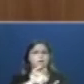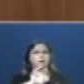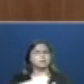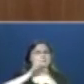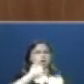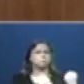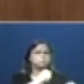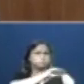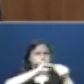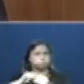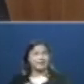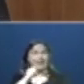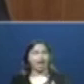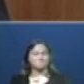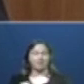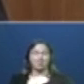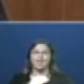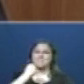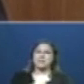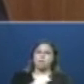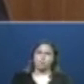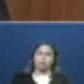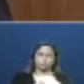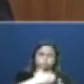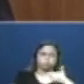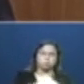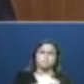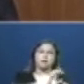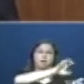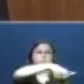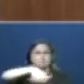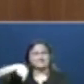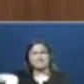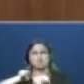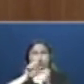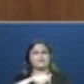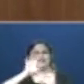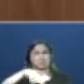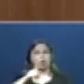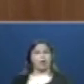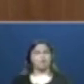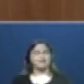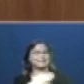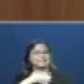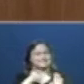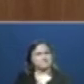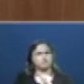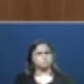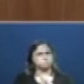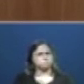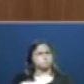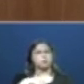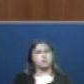asignación de nuevas cargas de trabajo para nuestras plantas y con ello la garantía del mantenimiento Y del crecimiento del